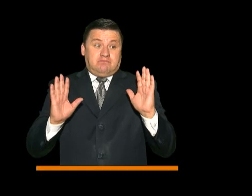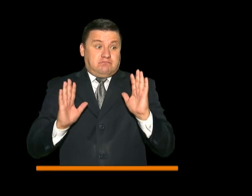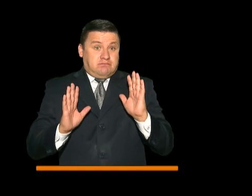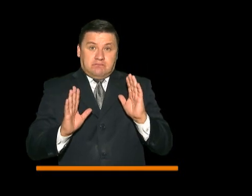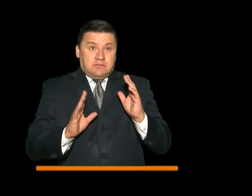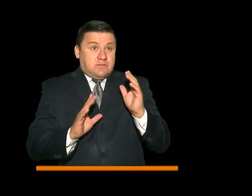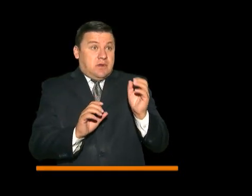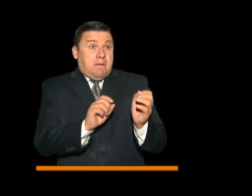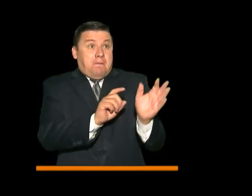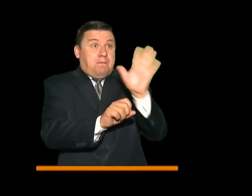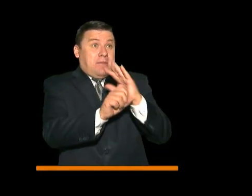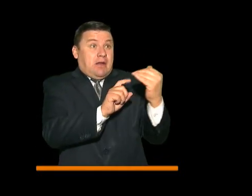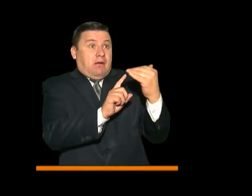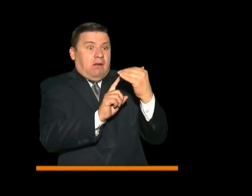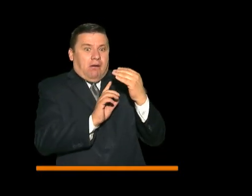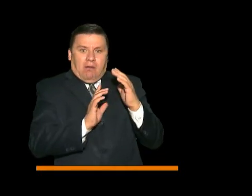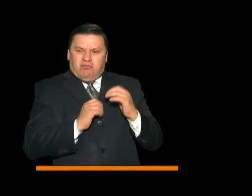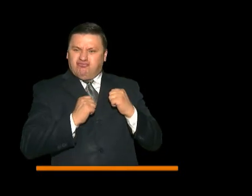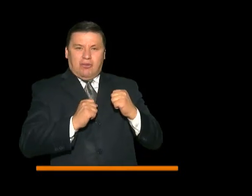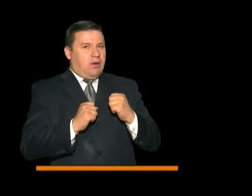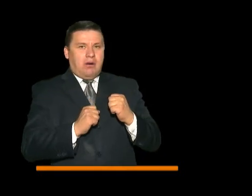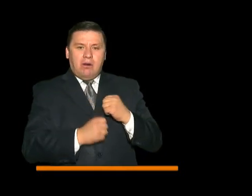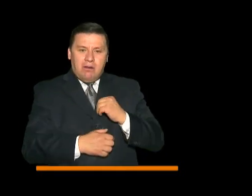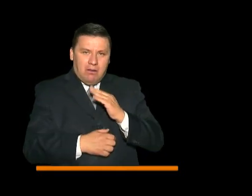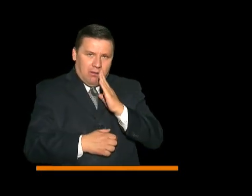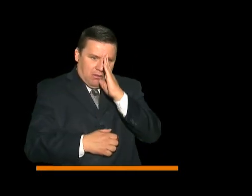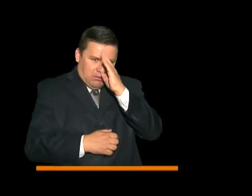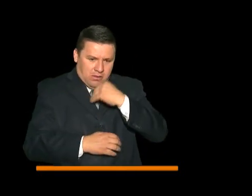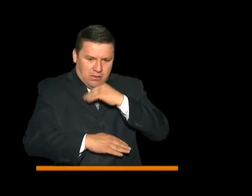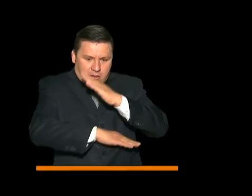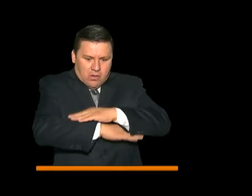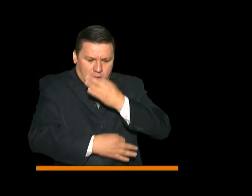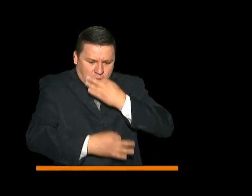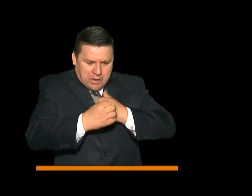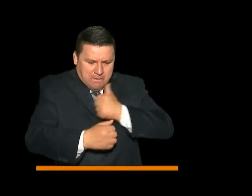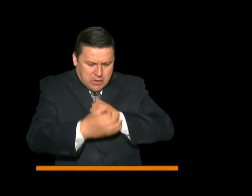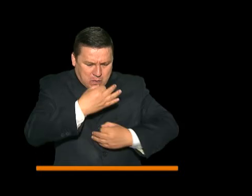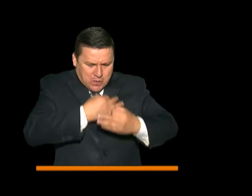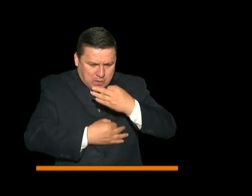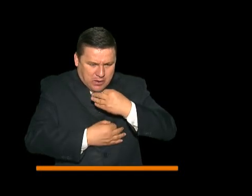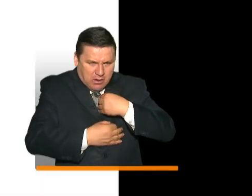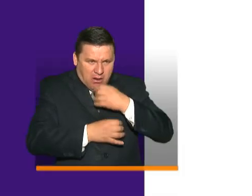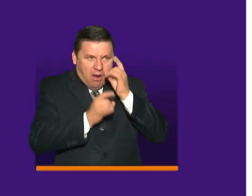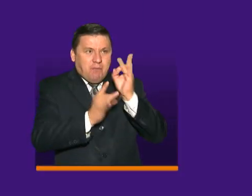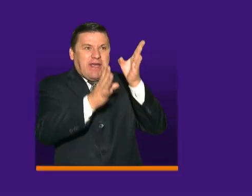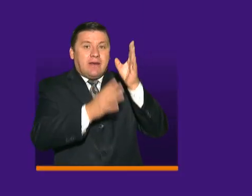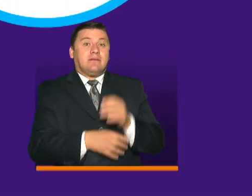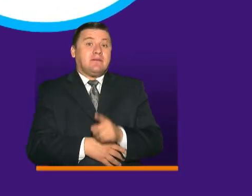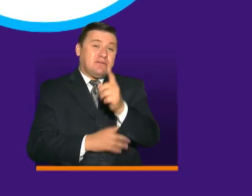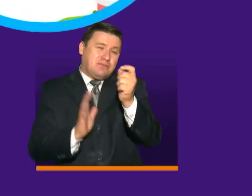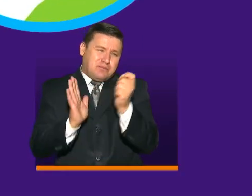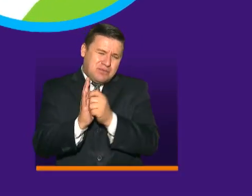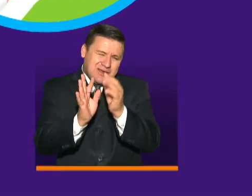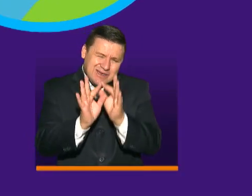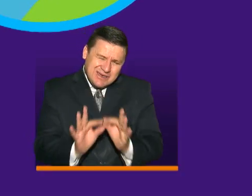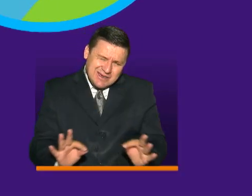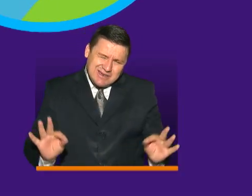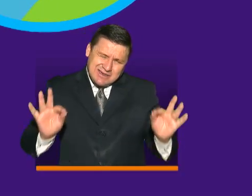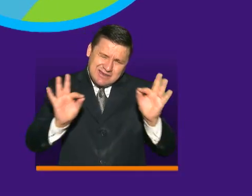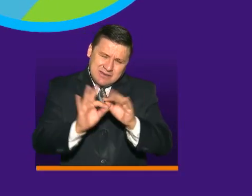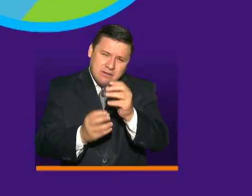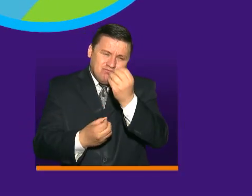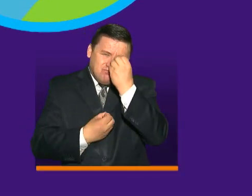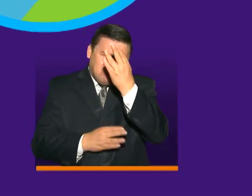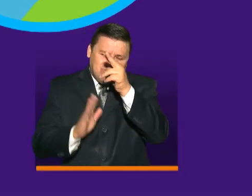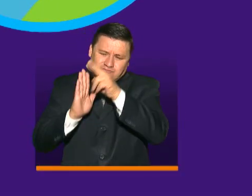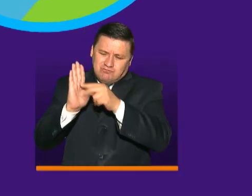a este virus. Solo con disciplina y autocuidado podemos combatirlo. Por eso es importante que